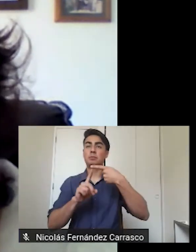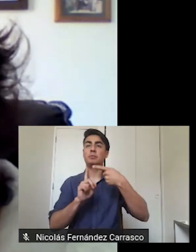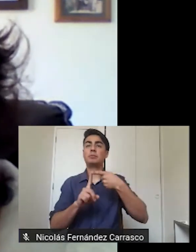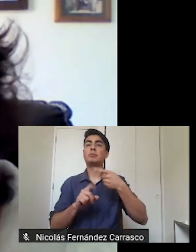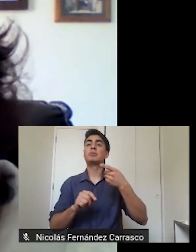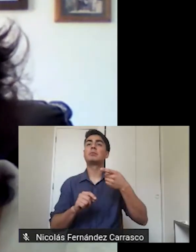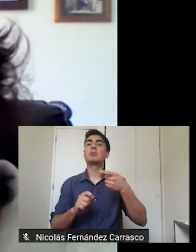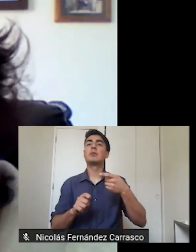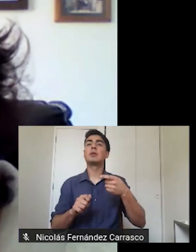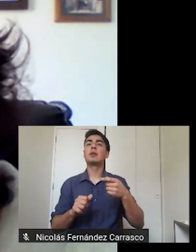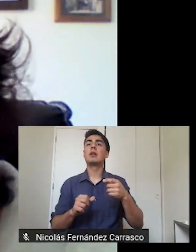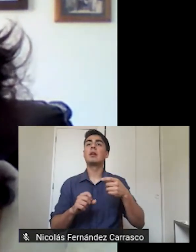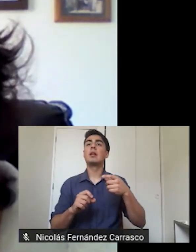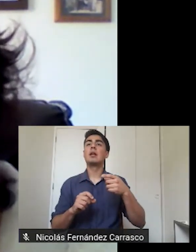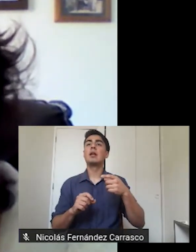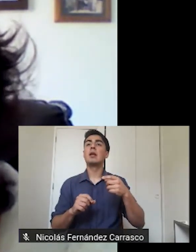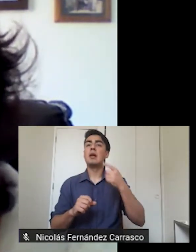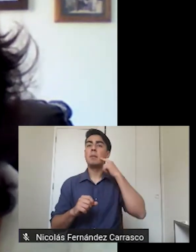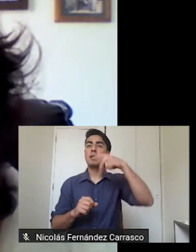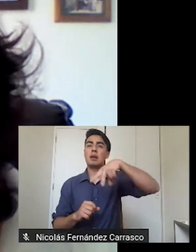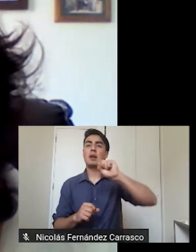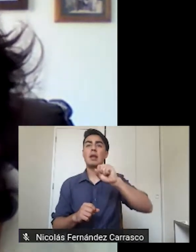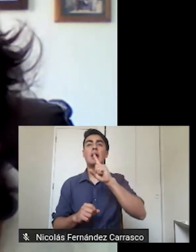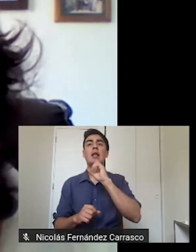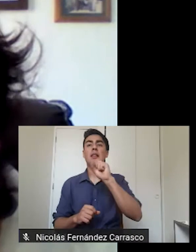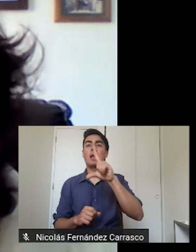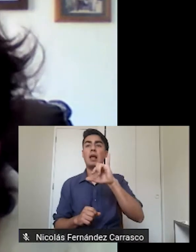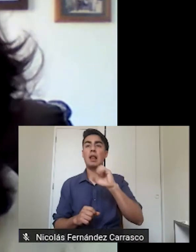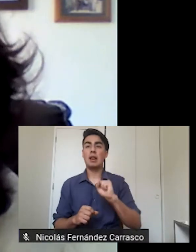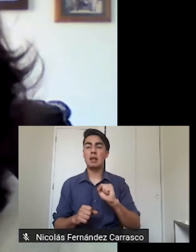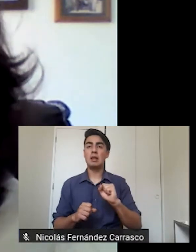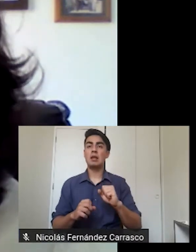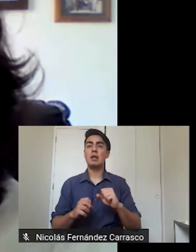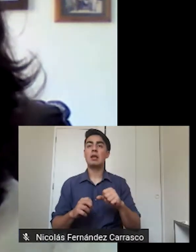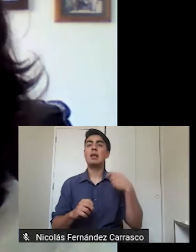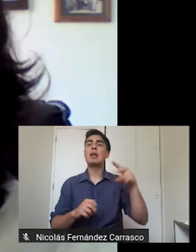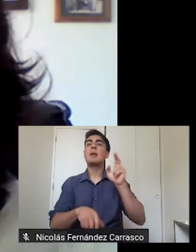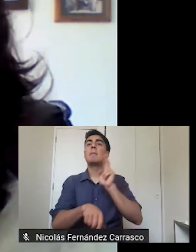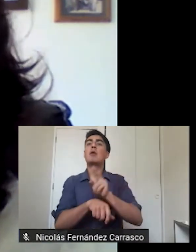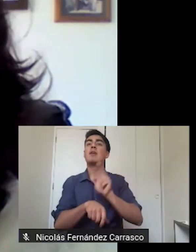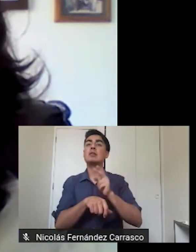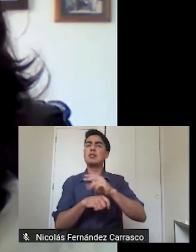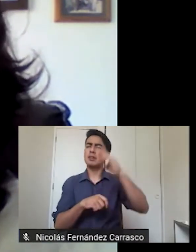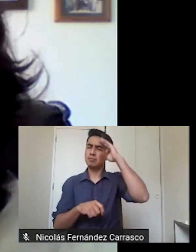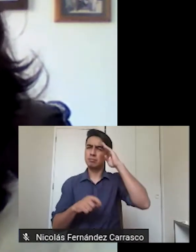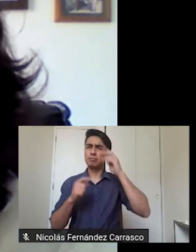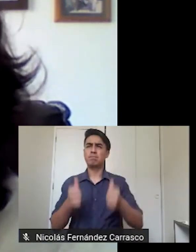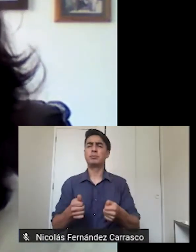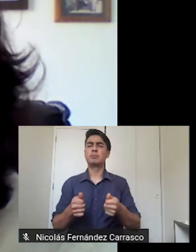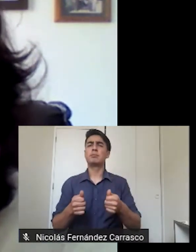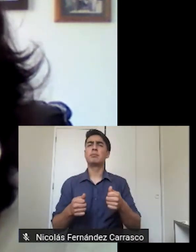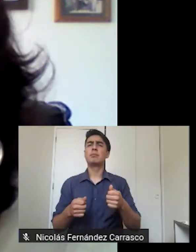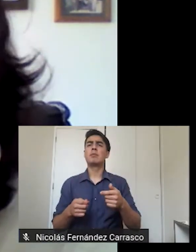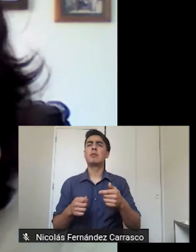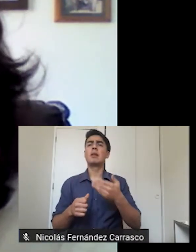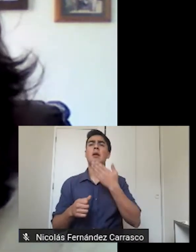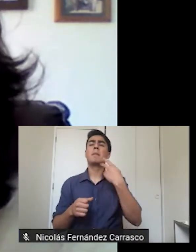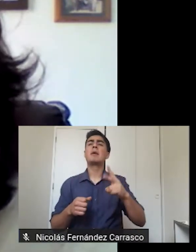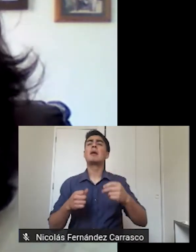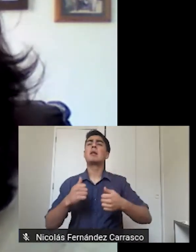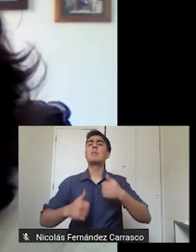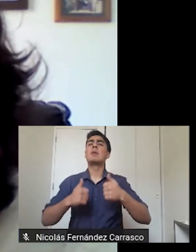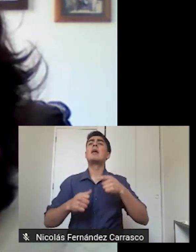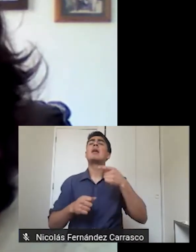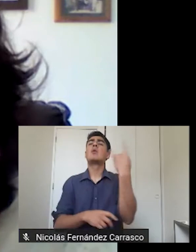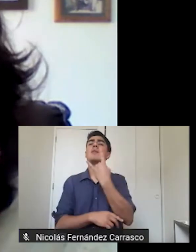a acompañar esta mañana la profesora Natalia Contreras Quiroz. Ella es una profesora experta en ciudadanía y también académica de